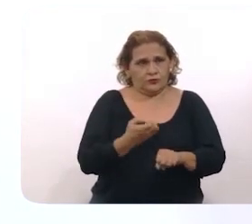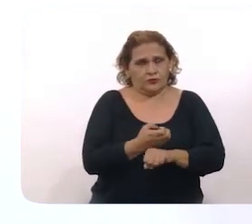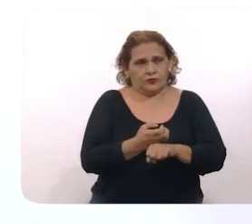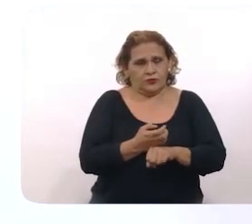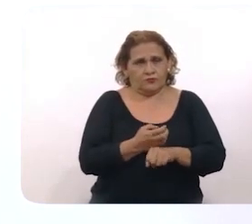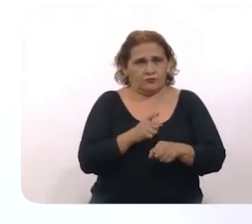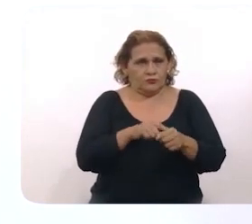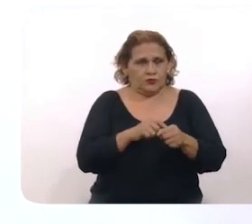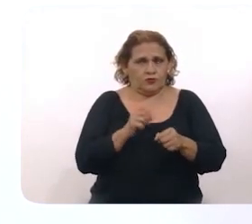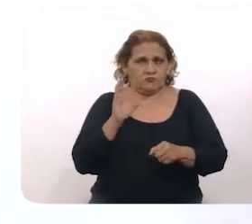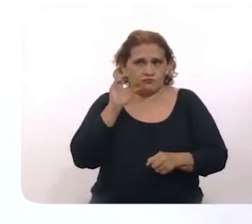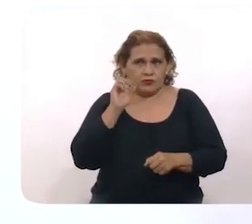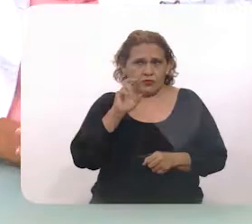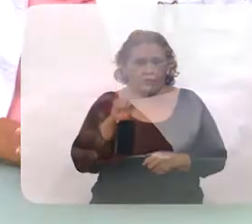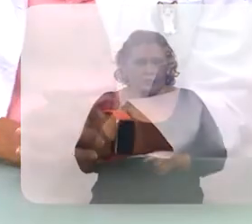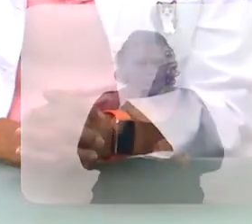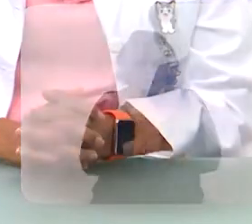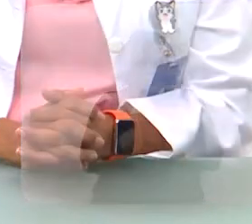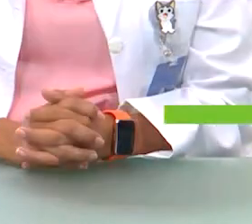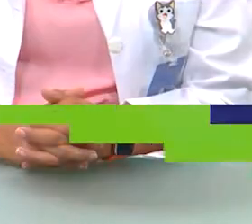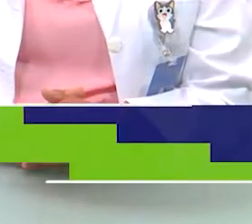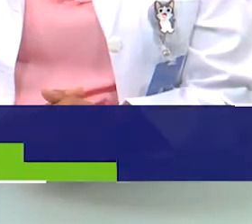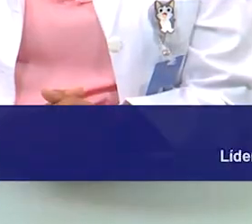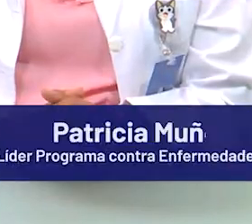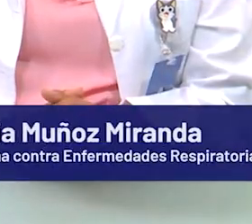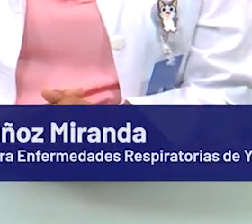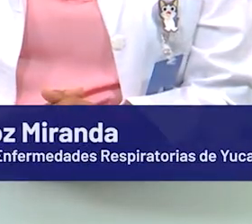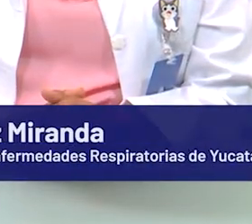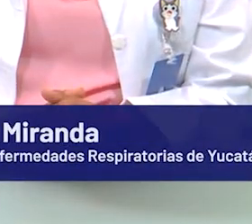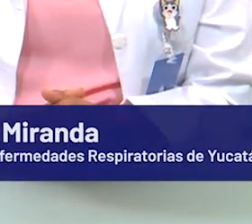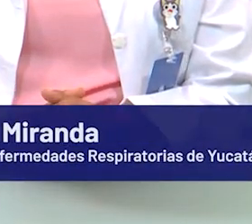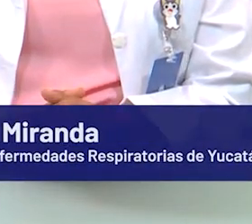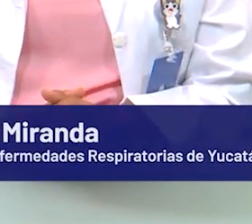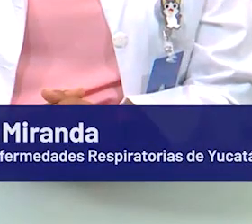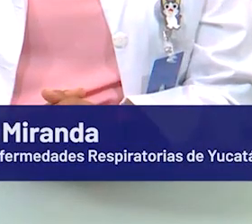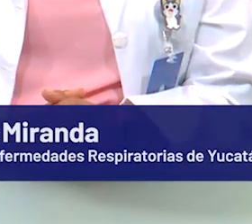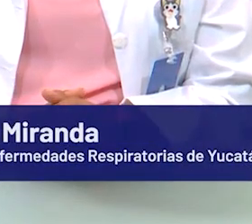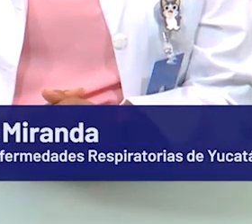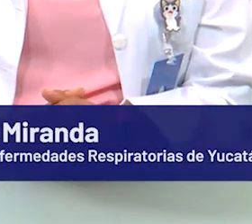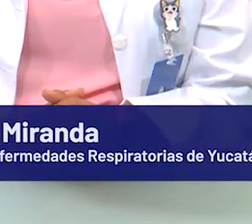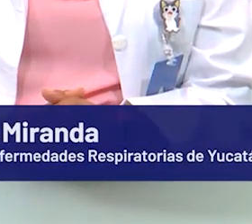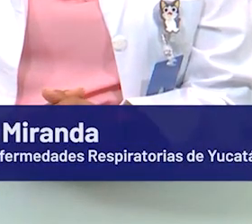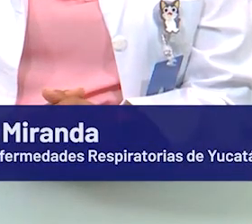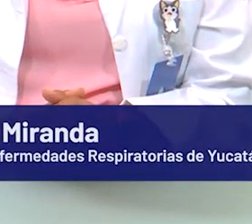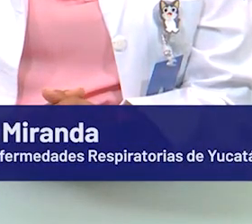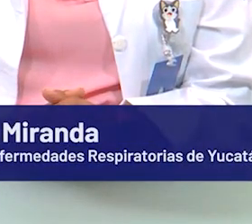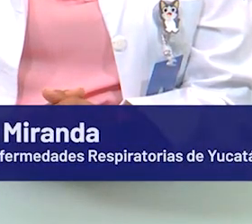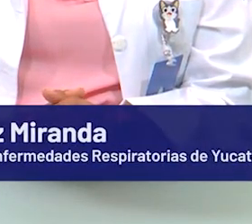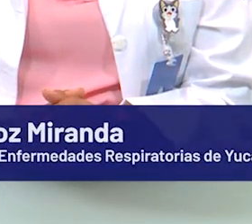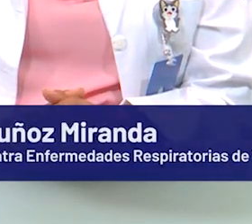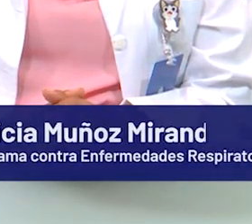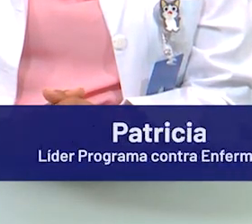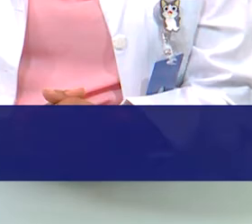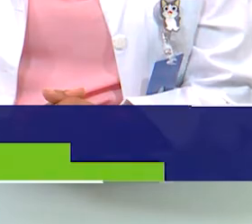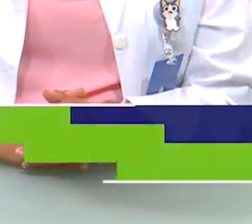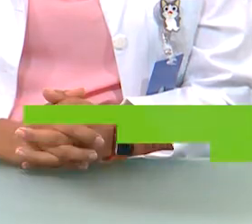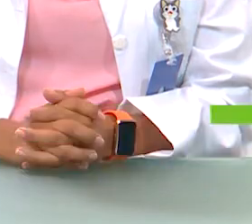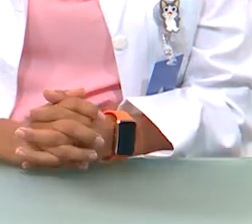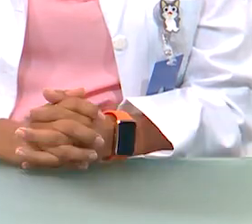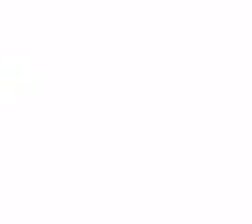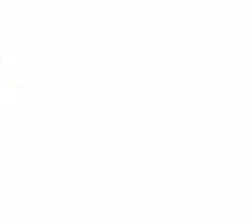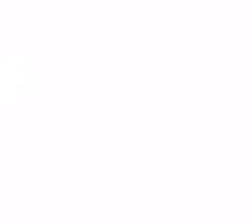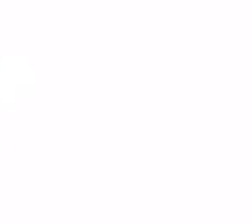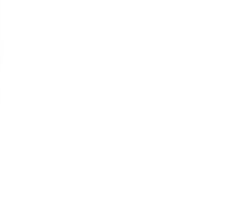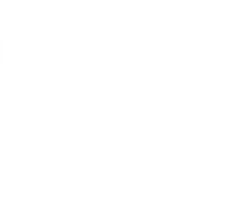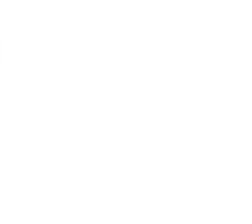marcan color naranja. Ese es el informe del día de hoy, doctora. Gracias. Estaremos actualizando esta información todos los días por este mismo medio. Muchas